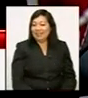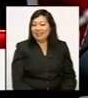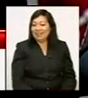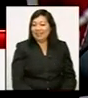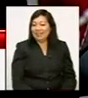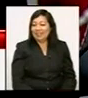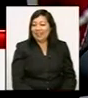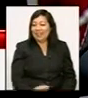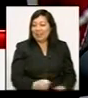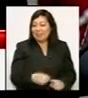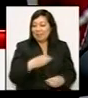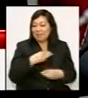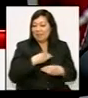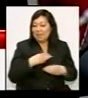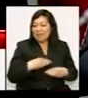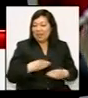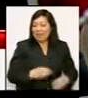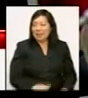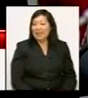el ex miembro